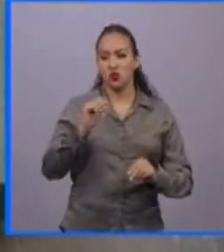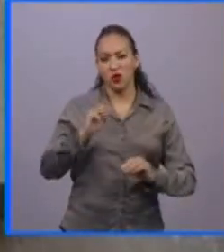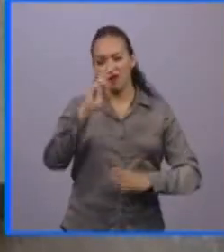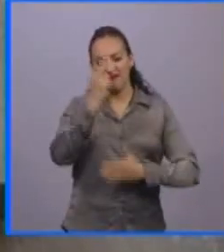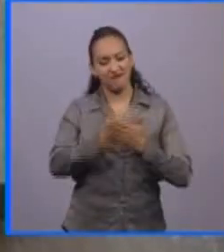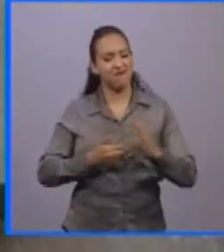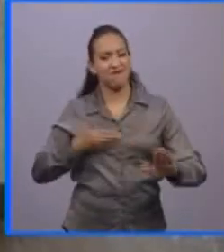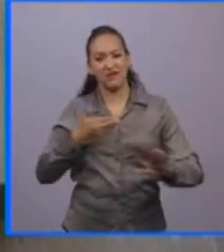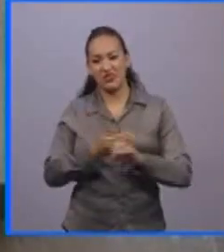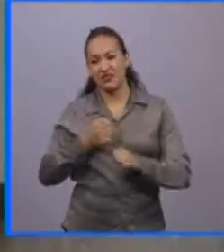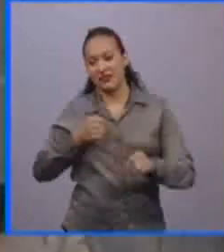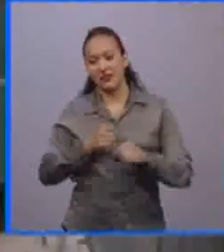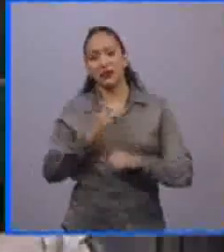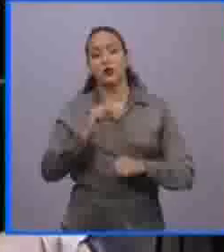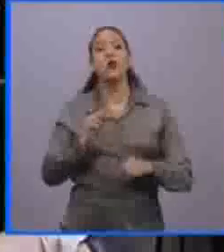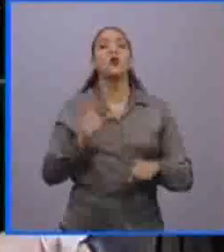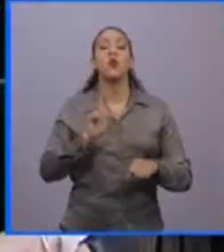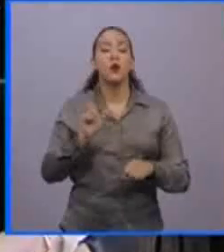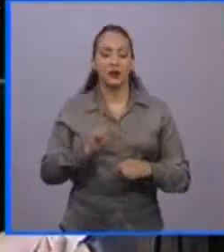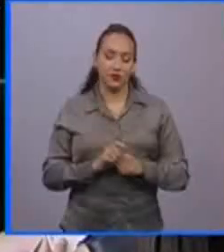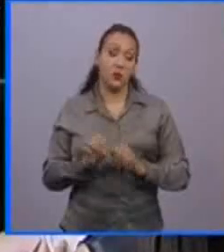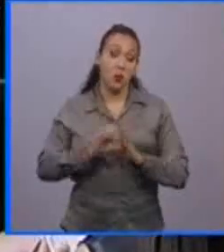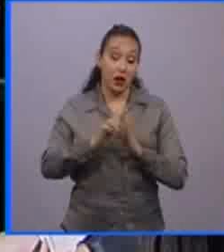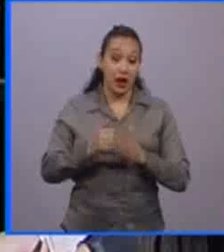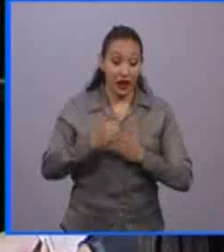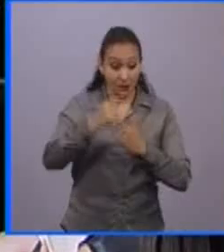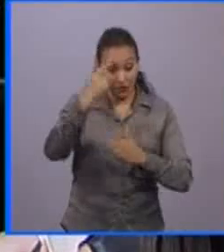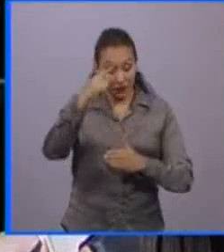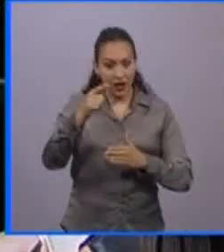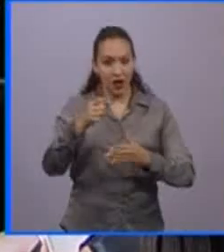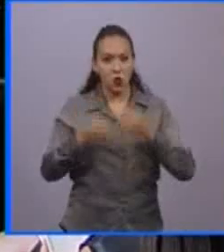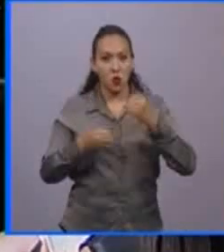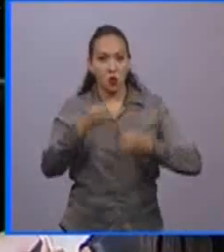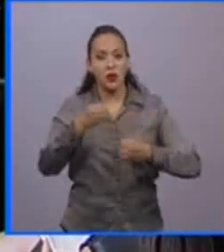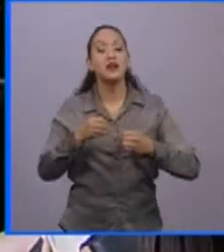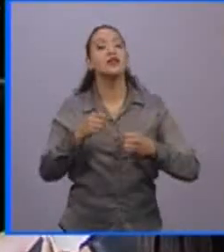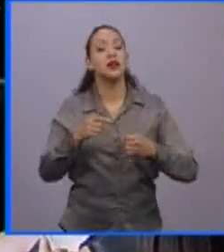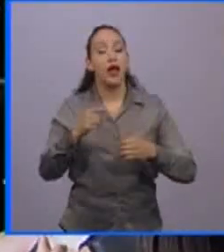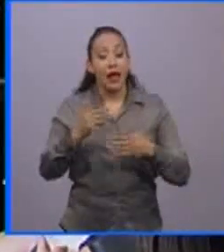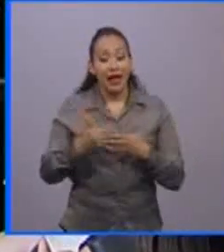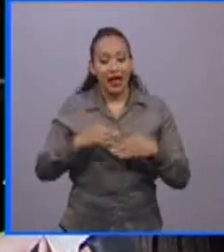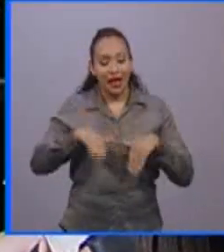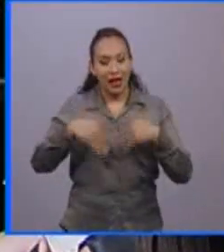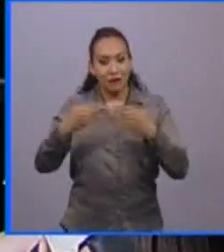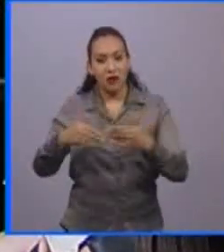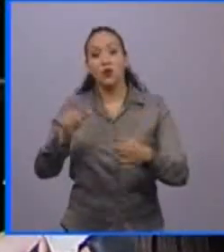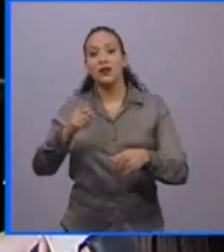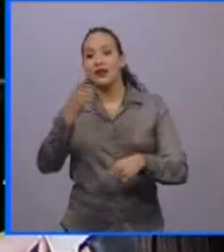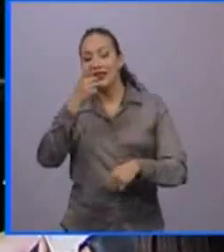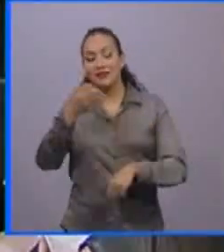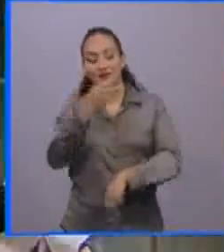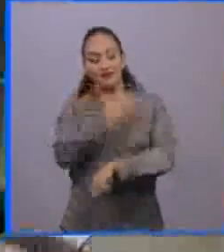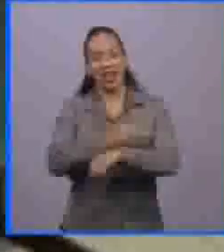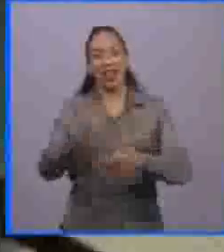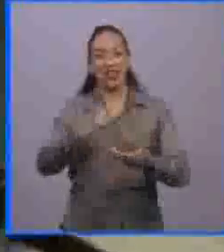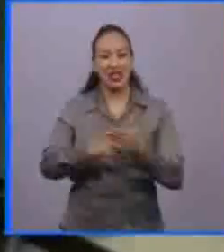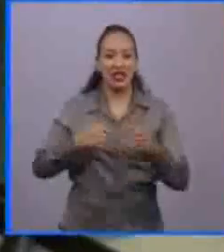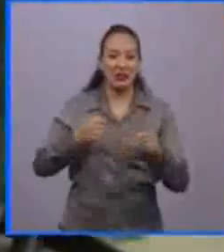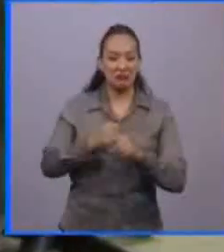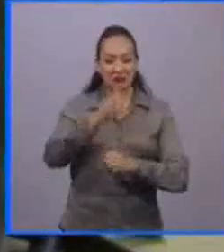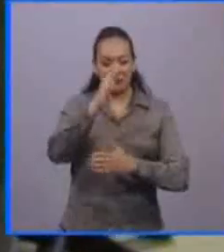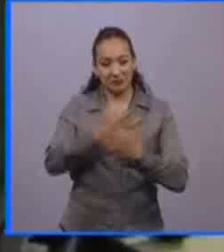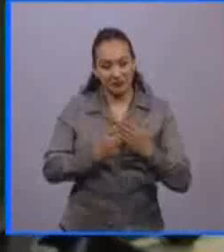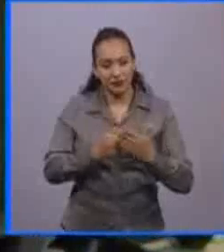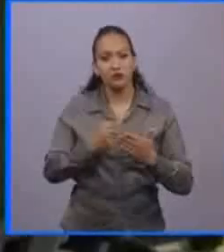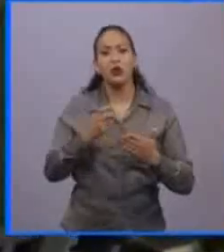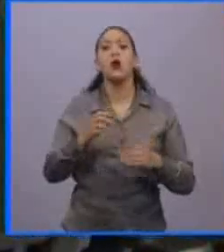debida diligencia, el pretender resolver de manera extrajudicial un juicio en el que se alega violencia familiar, como pueden ser los